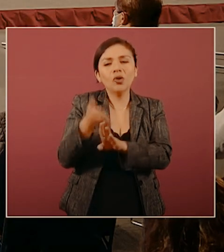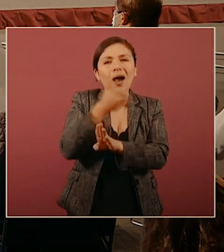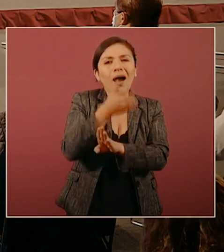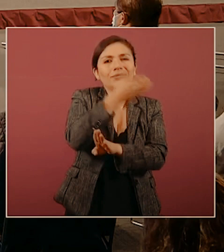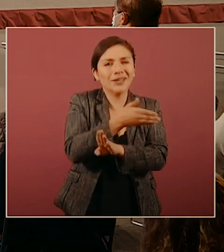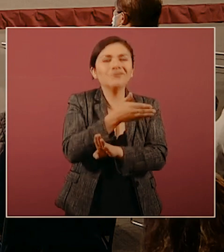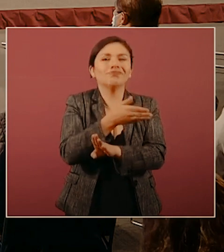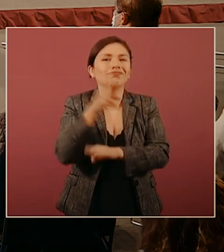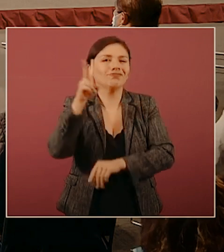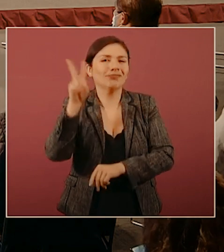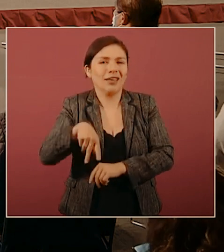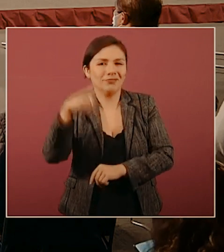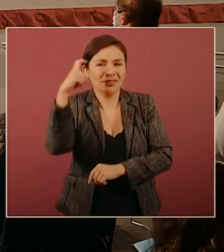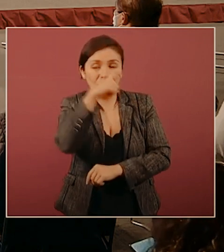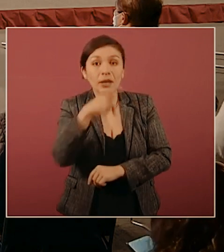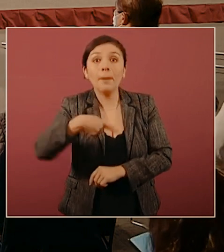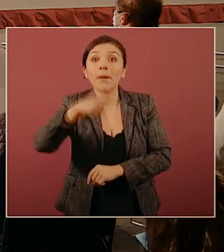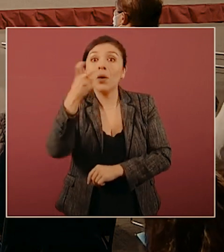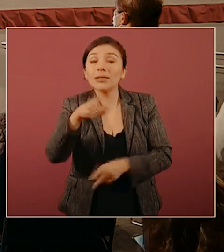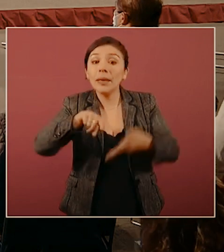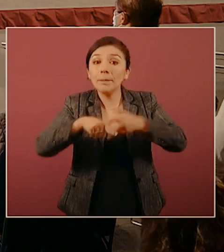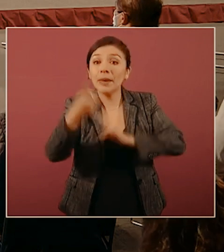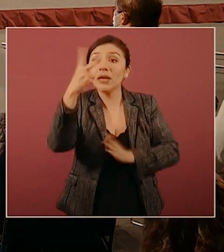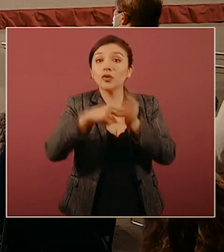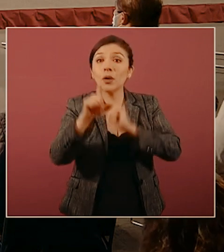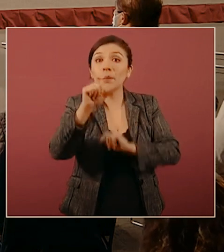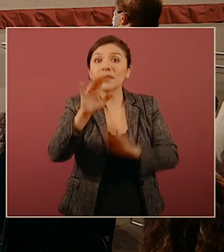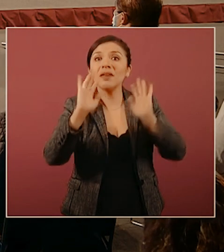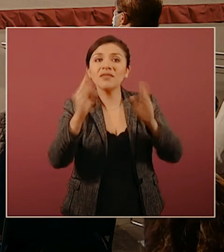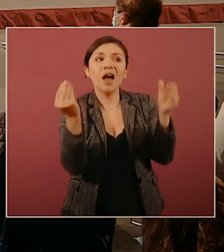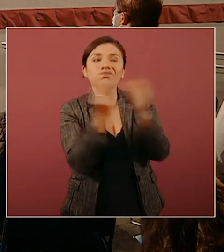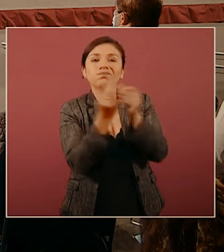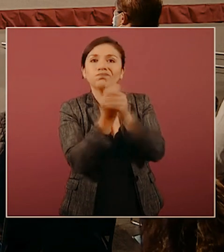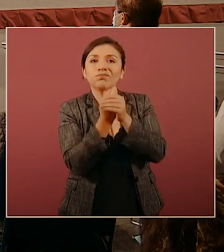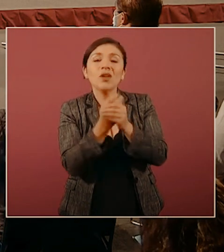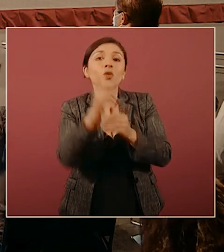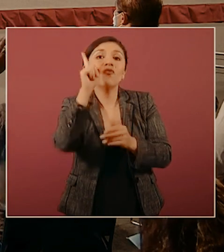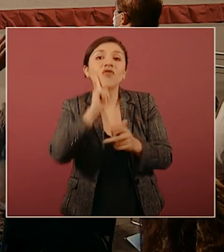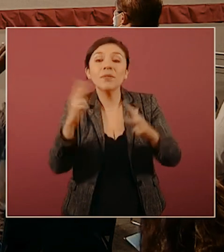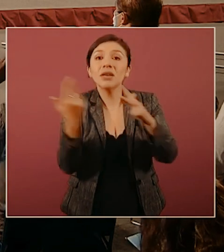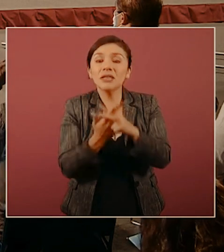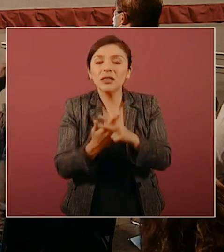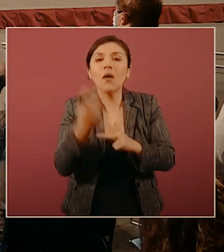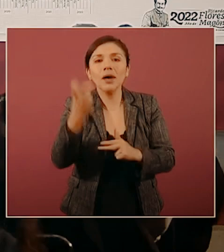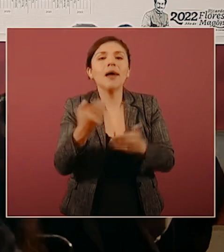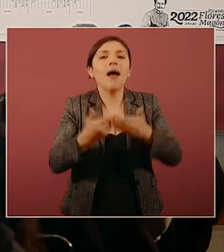pero a partir de que se empieza a tipificar, hubo un incremento y